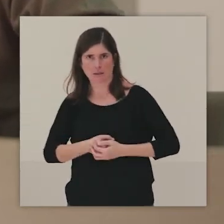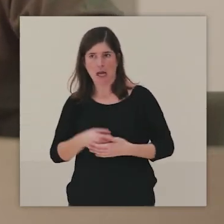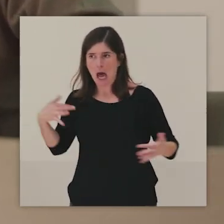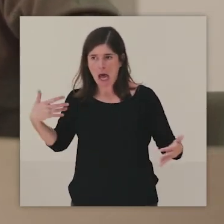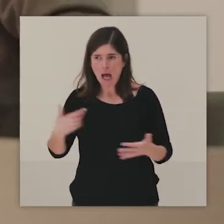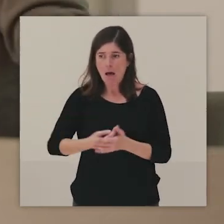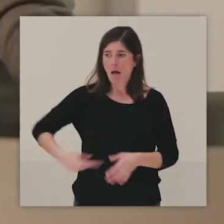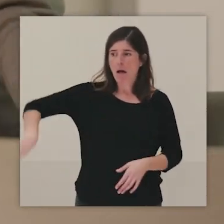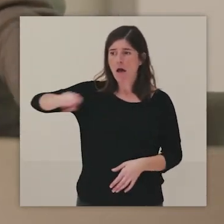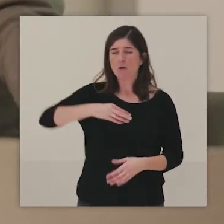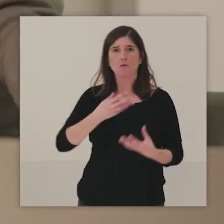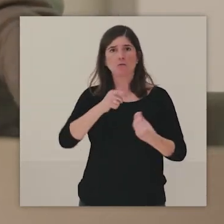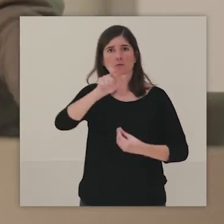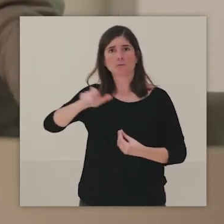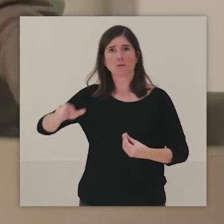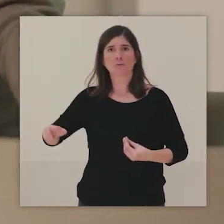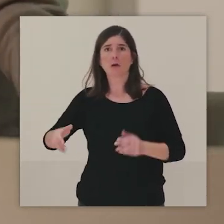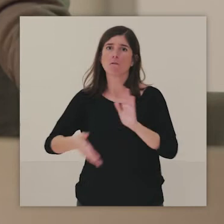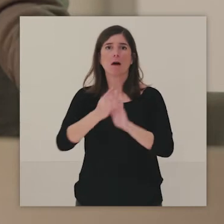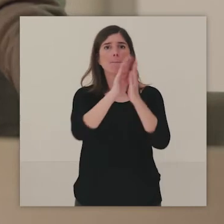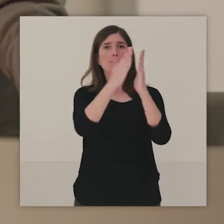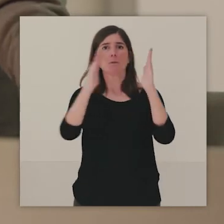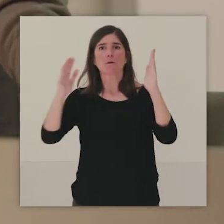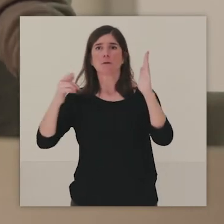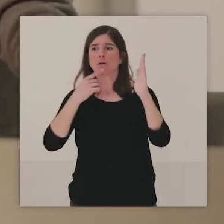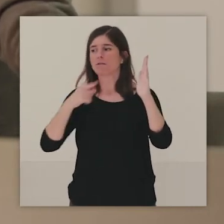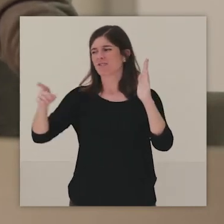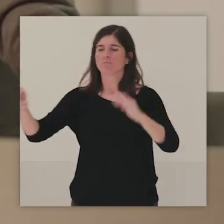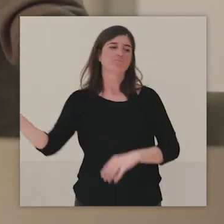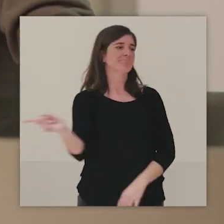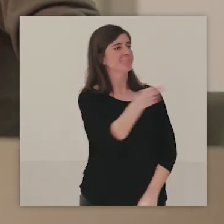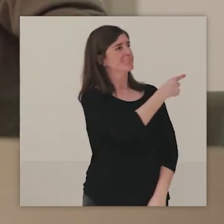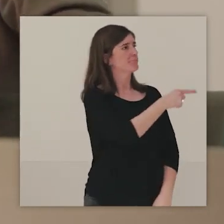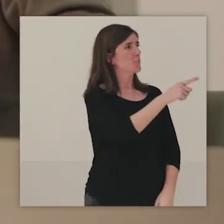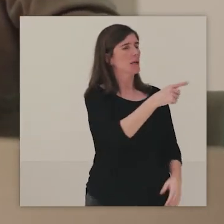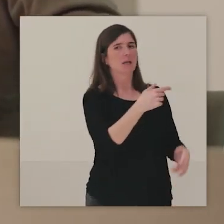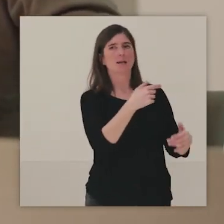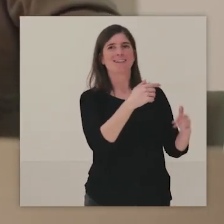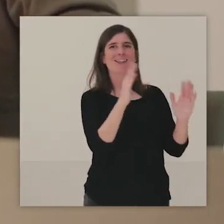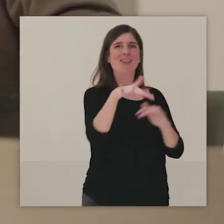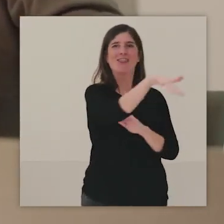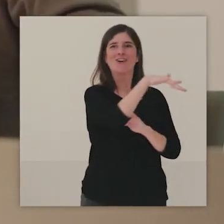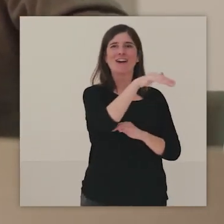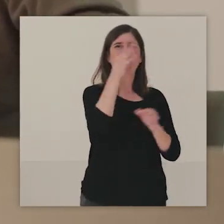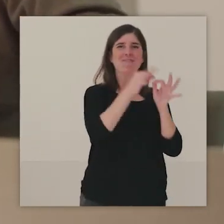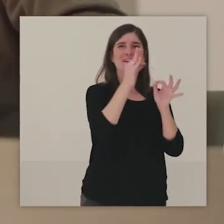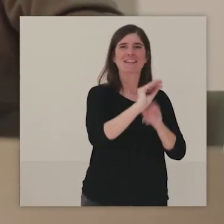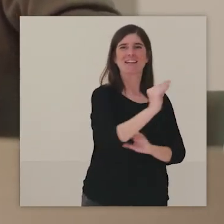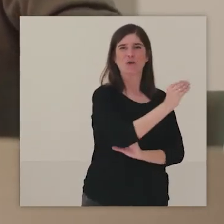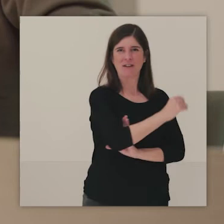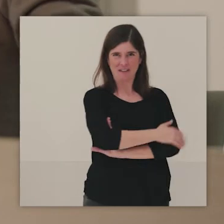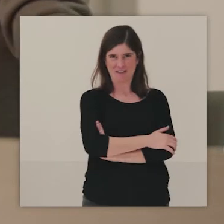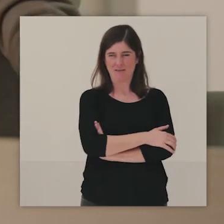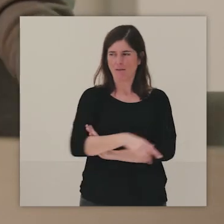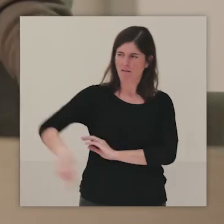de infantil y juvenil. Y que personas de 30, 40, 50 años con discapacidad intelectual se les mande ahí